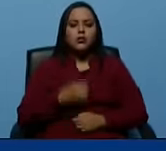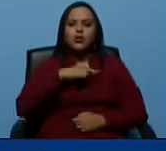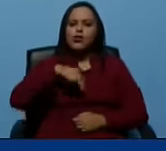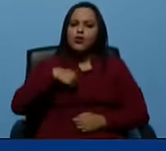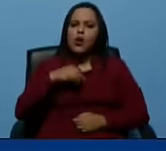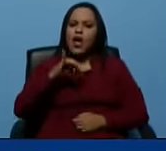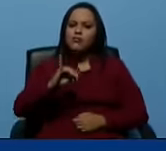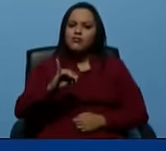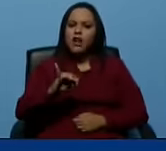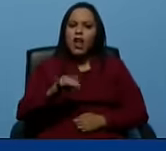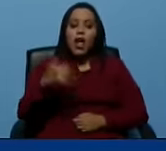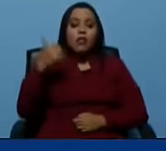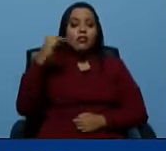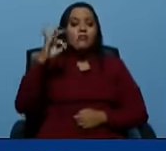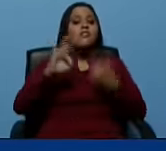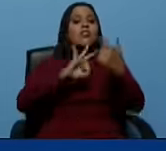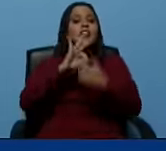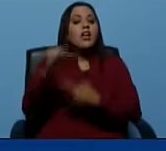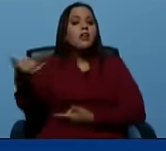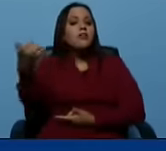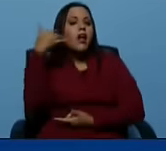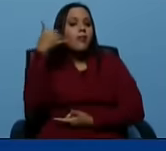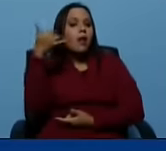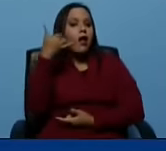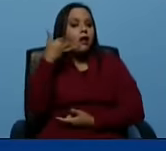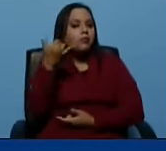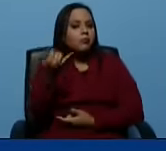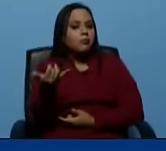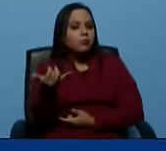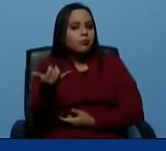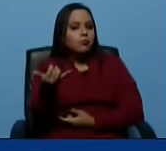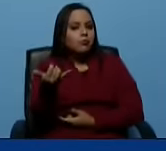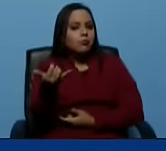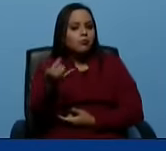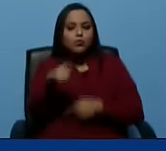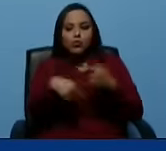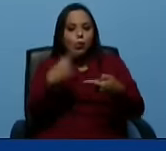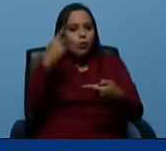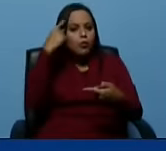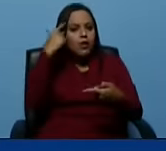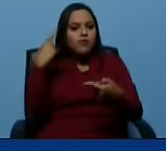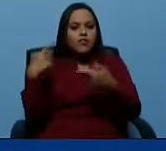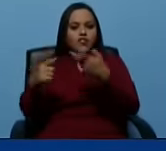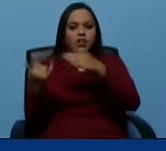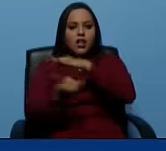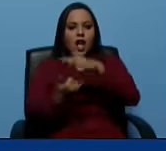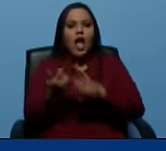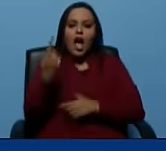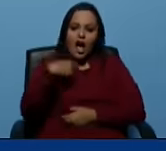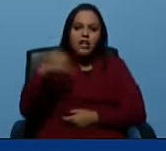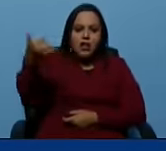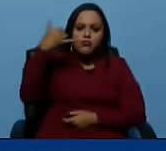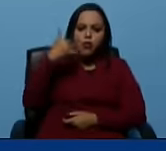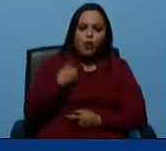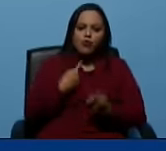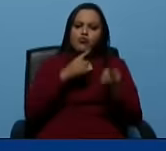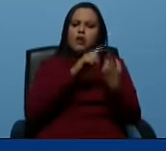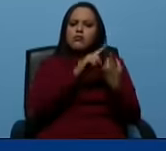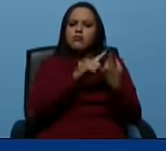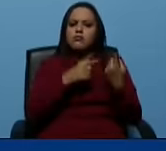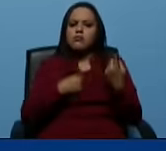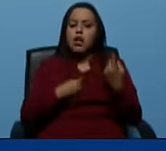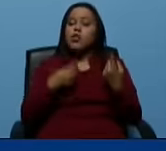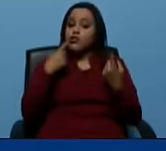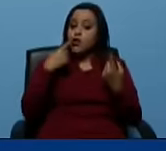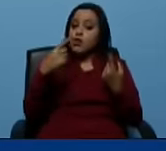3 llamadas diarias de distintos órganos de Estados Unidos. Ayer recibí una y le